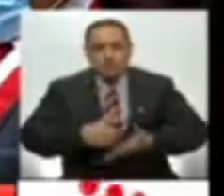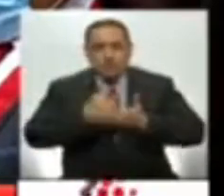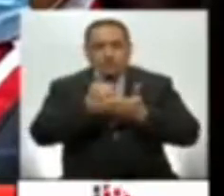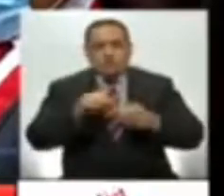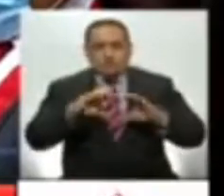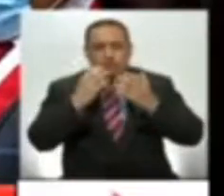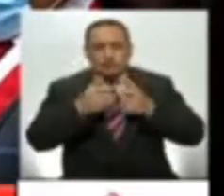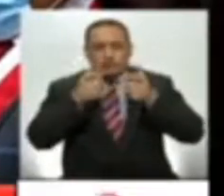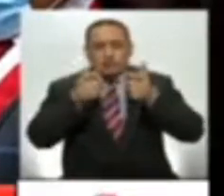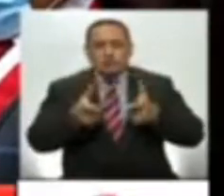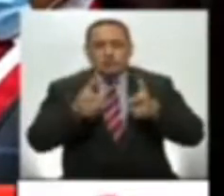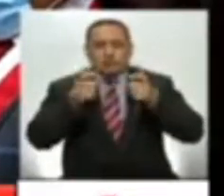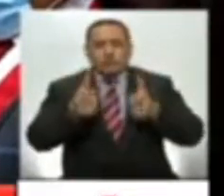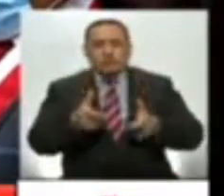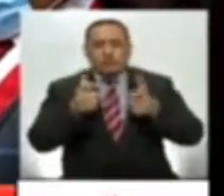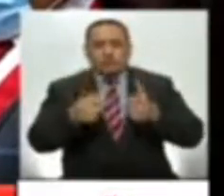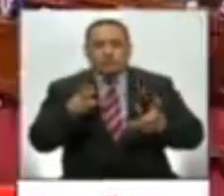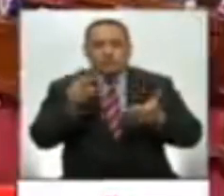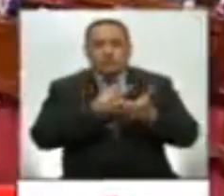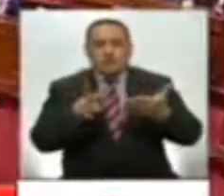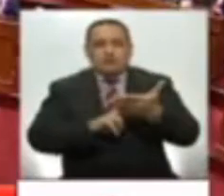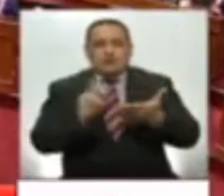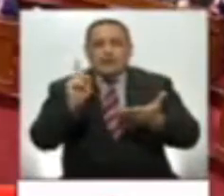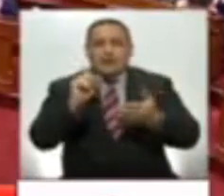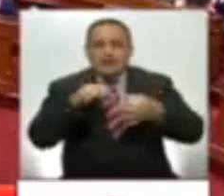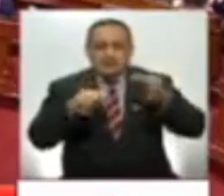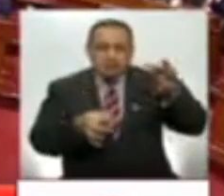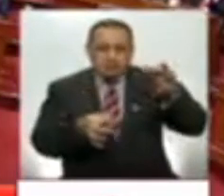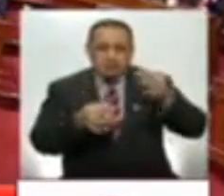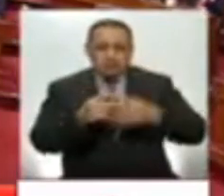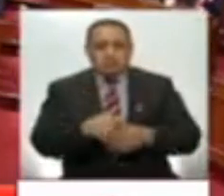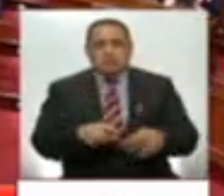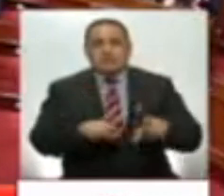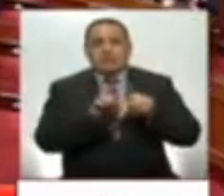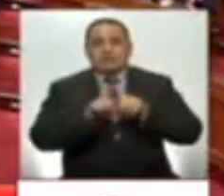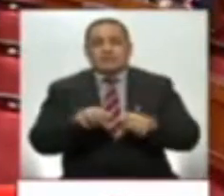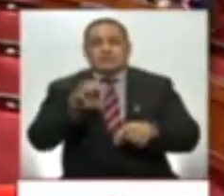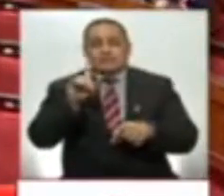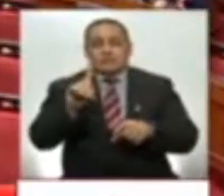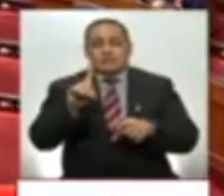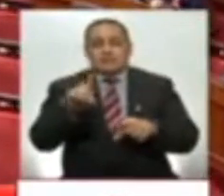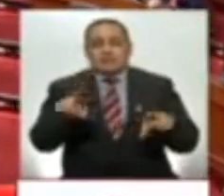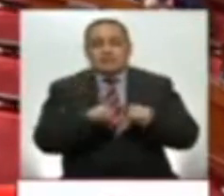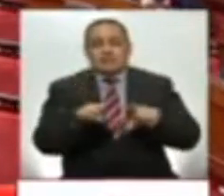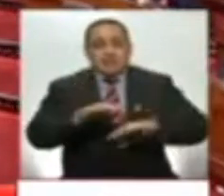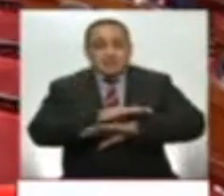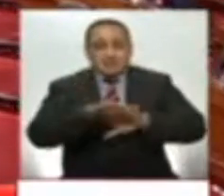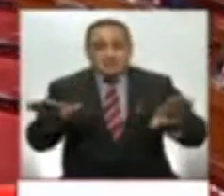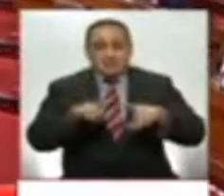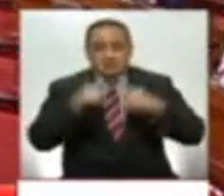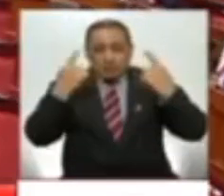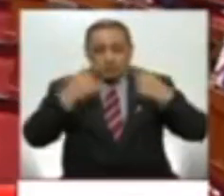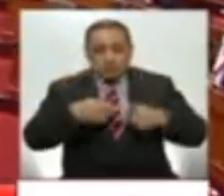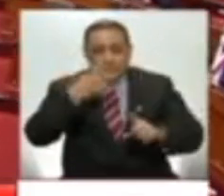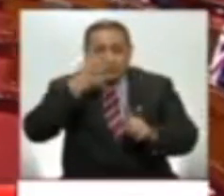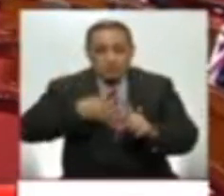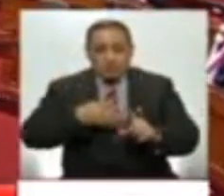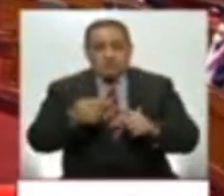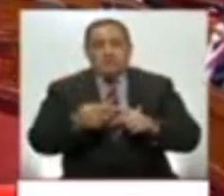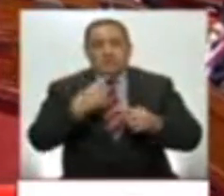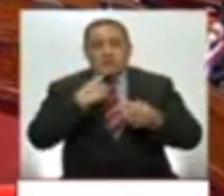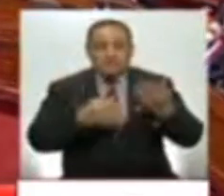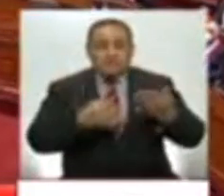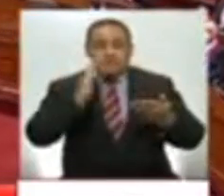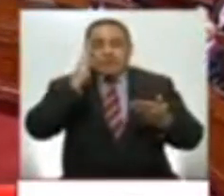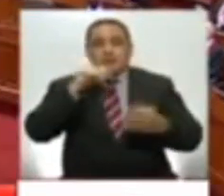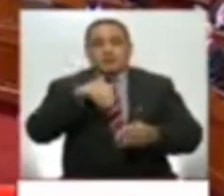congresistas escrutadores, dando lectura a cada cédula sufragada. Inciso D. Terminado el escrutinio, el presidente proclama